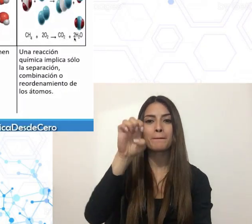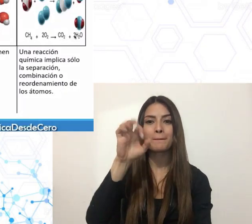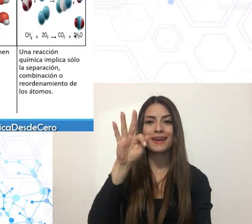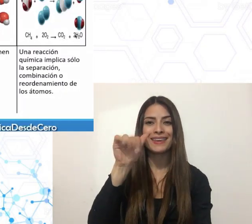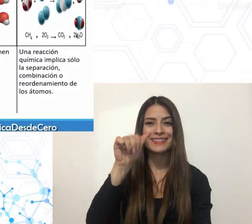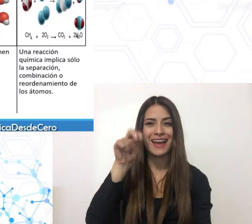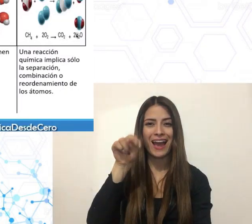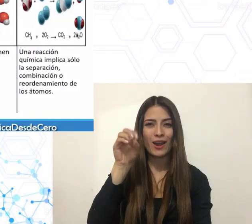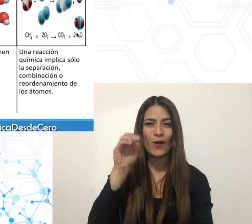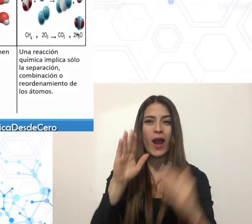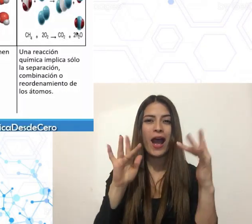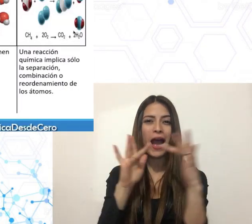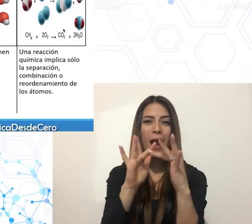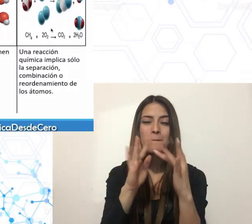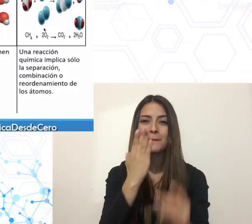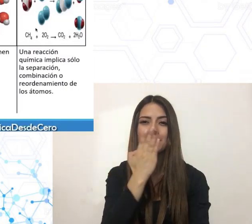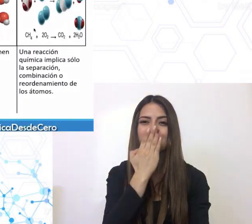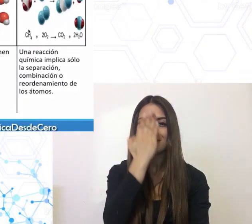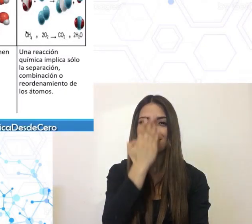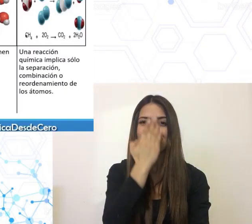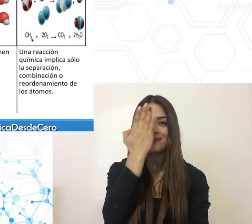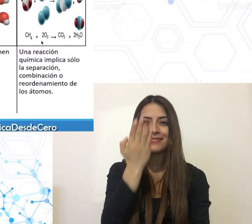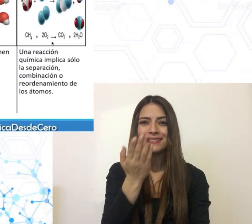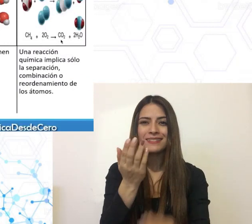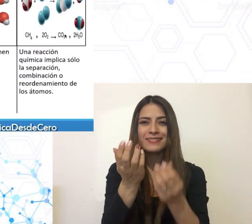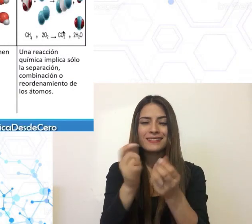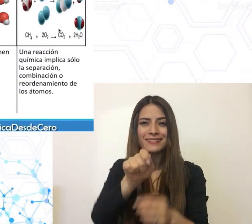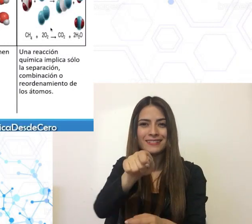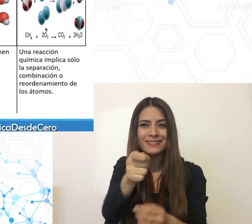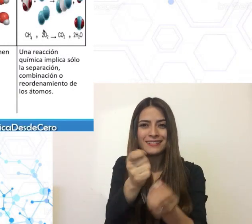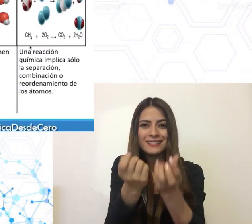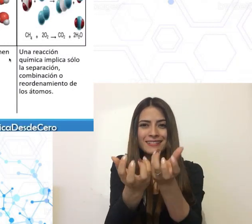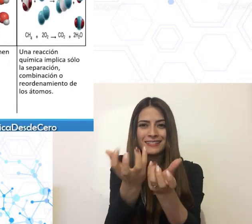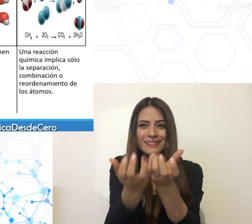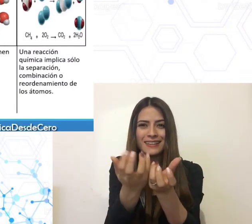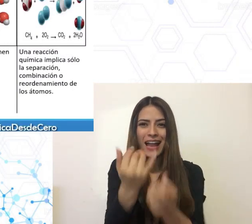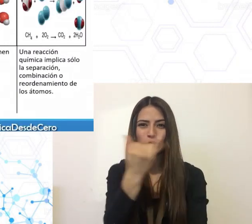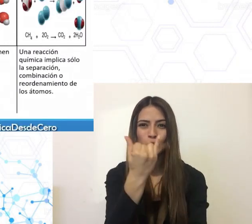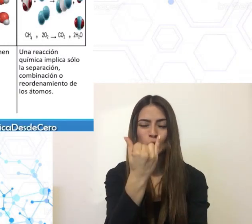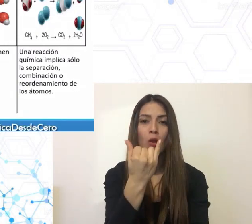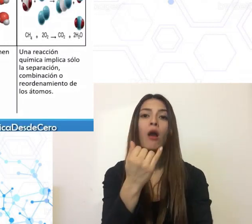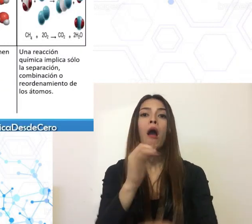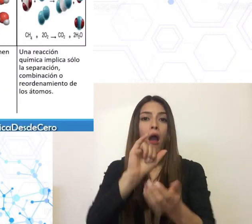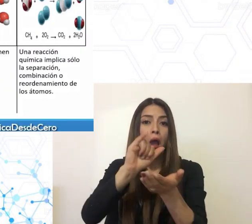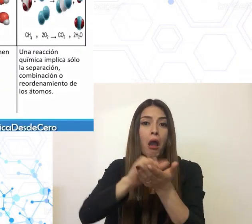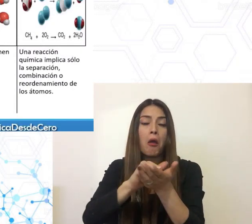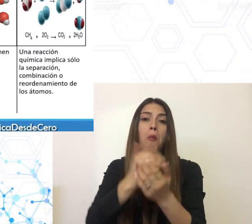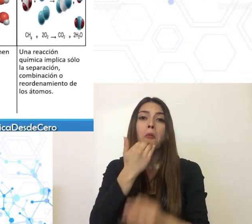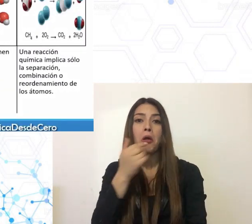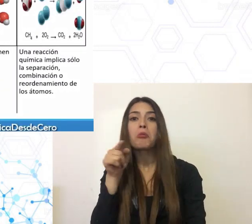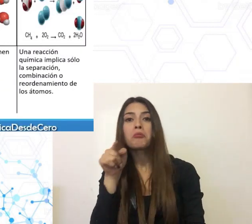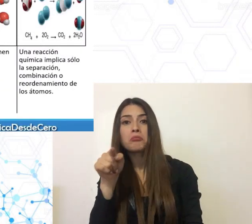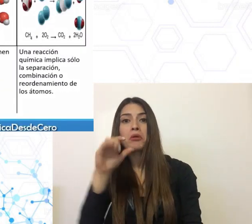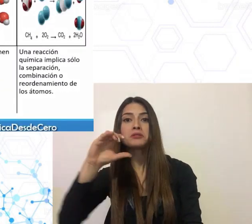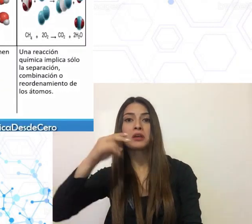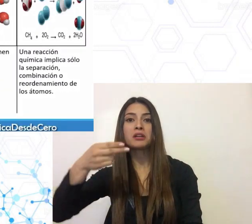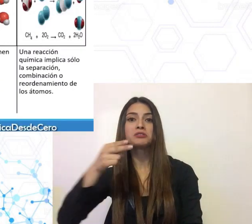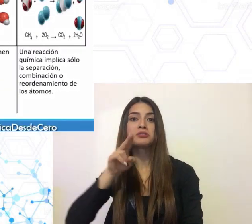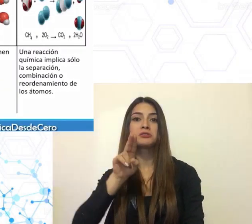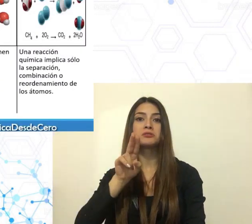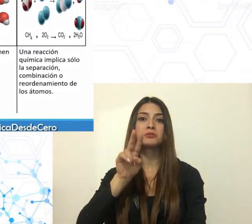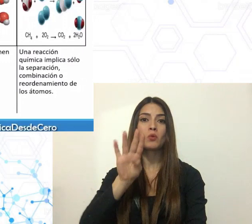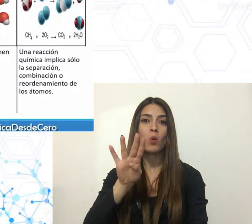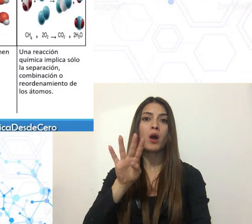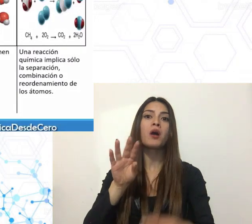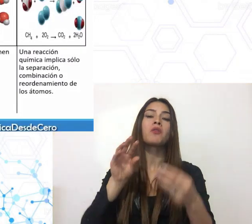dióxido de carbono, y el agua, dentro de este ejemplo que yo he tomado acá que se llama la combustión. Bien, entonces